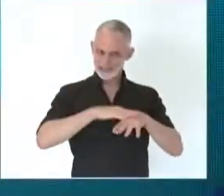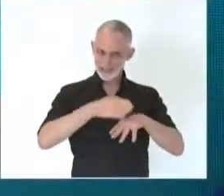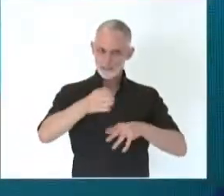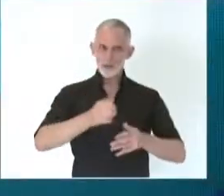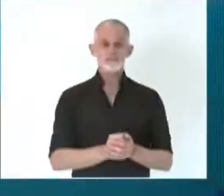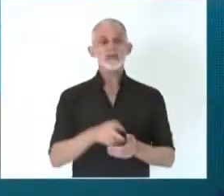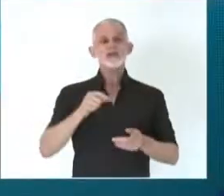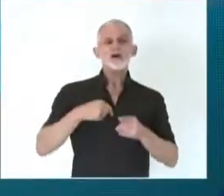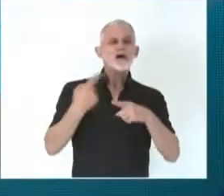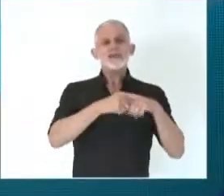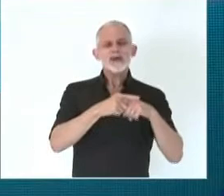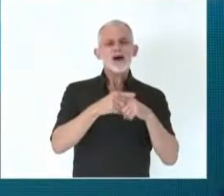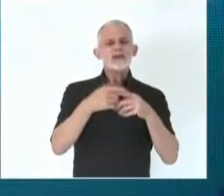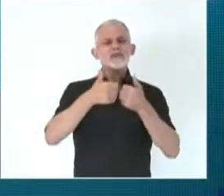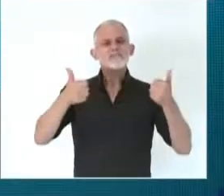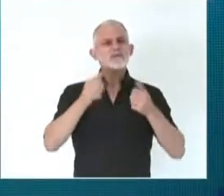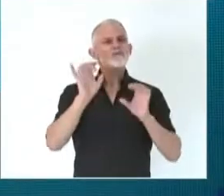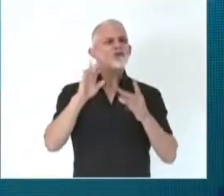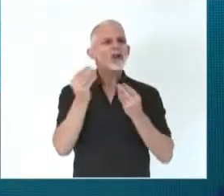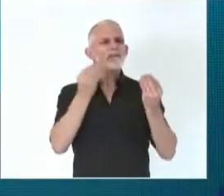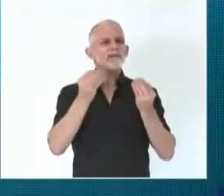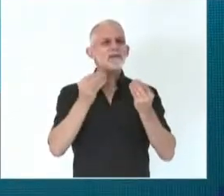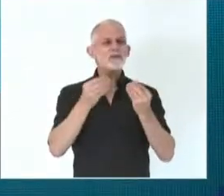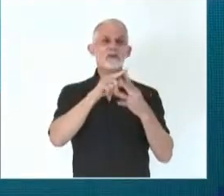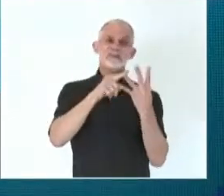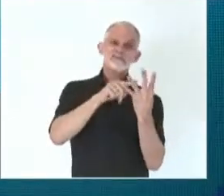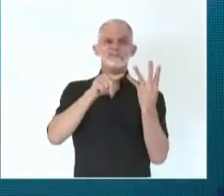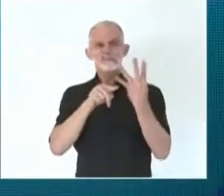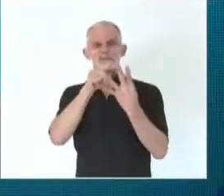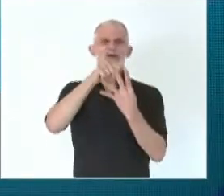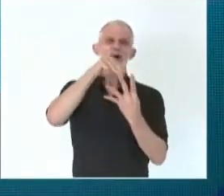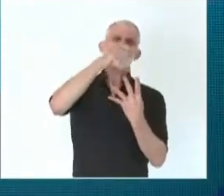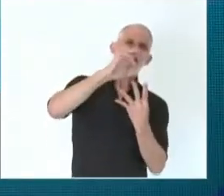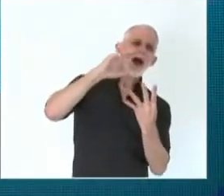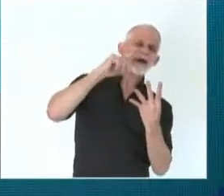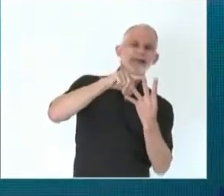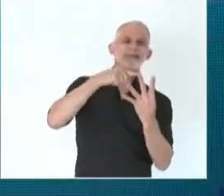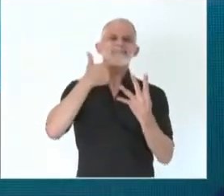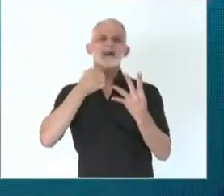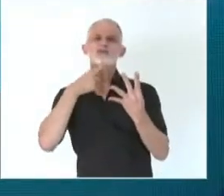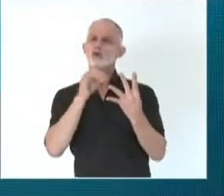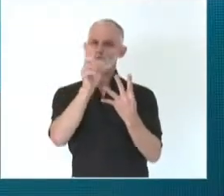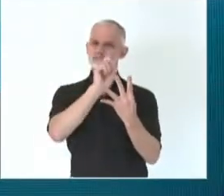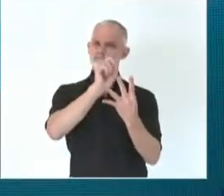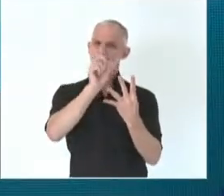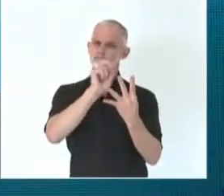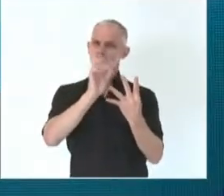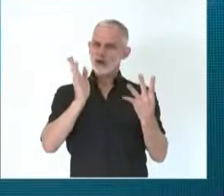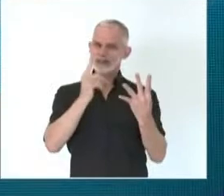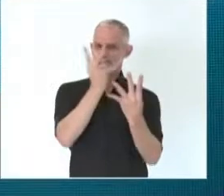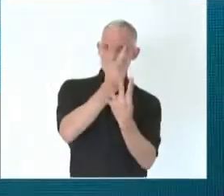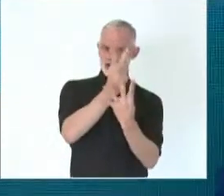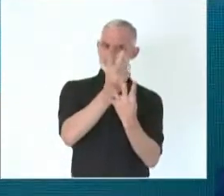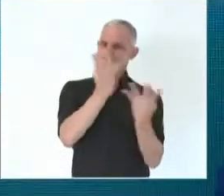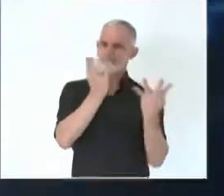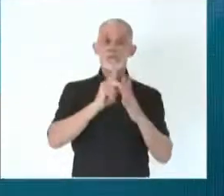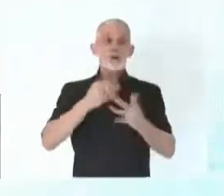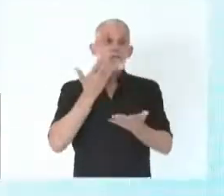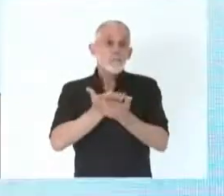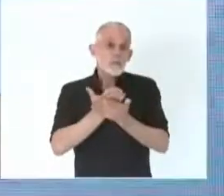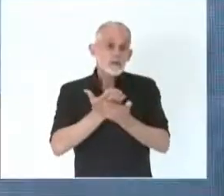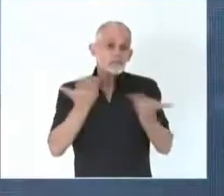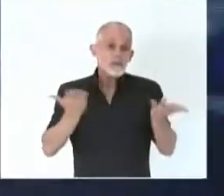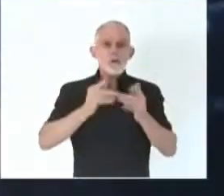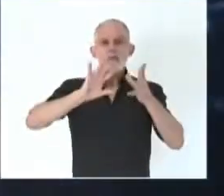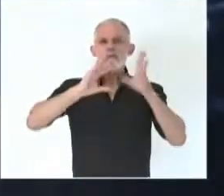Este no es un debate solamente entre Jorge Macri y Leandro Santoro. Es un debate que propone plantear